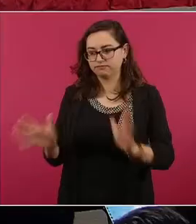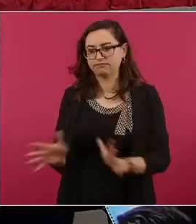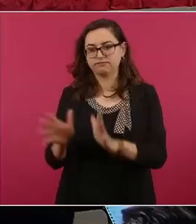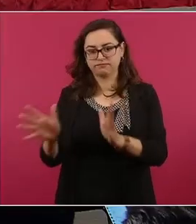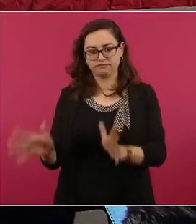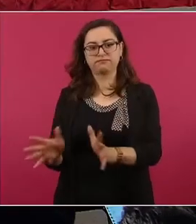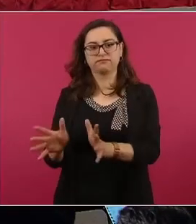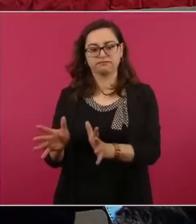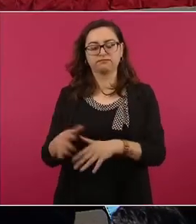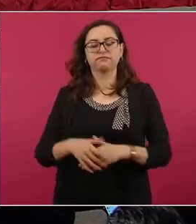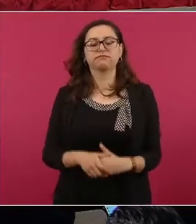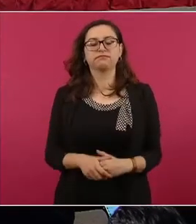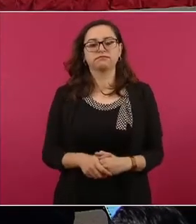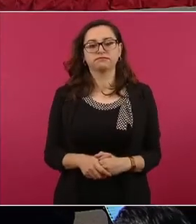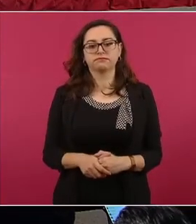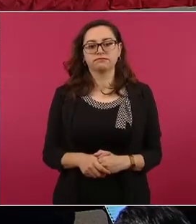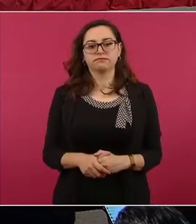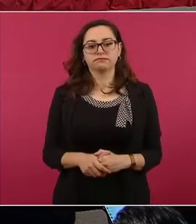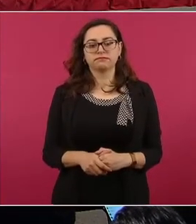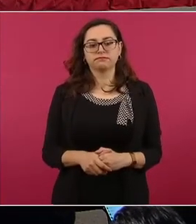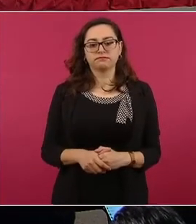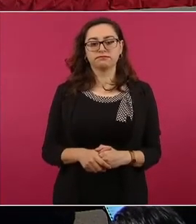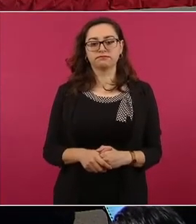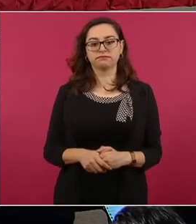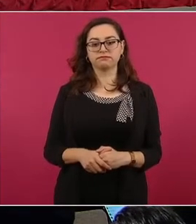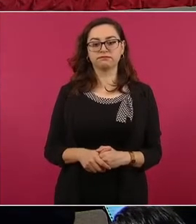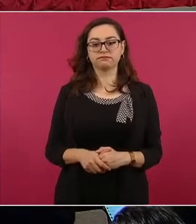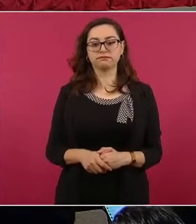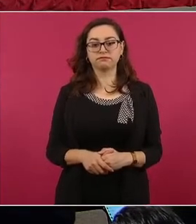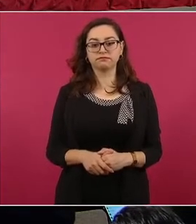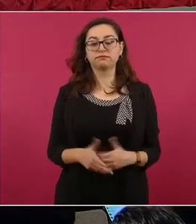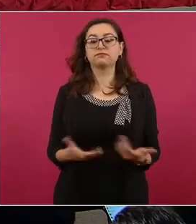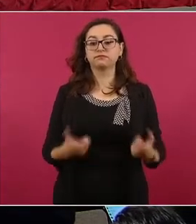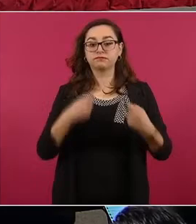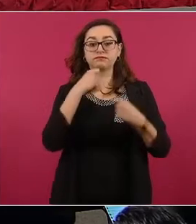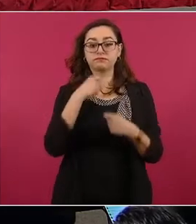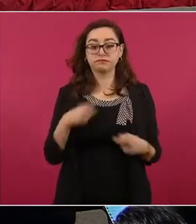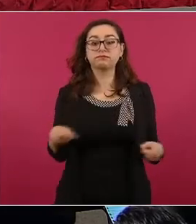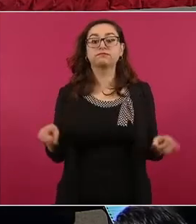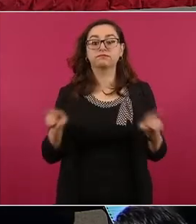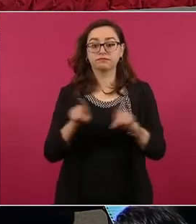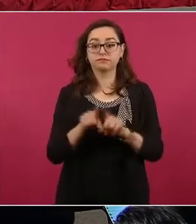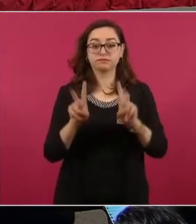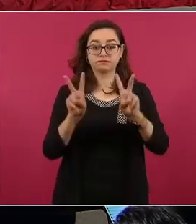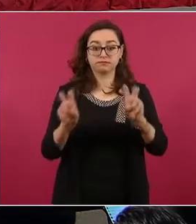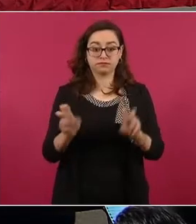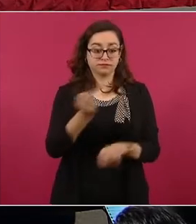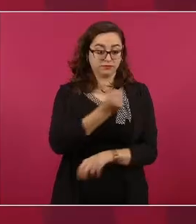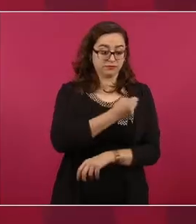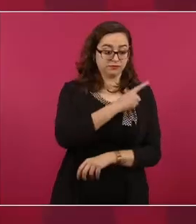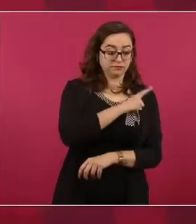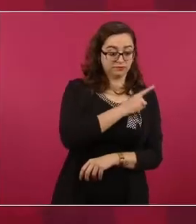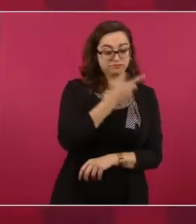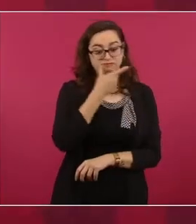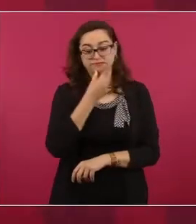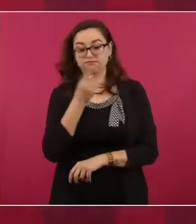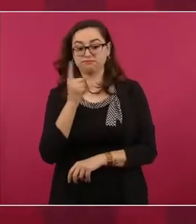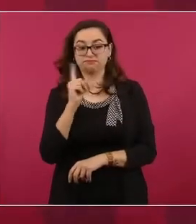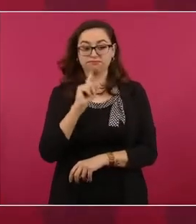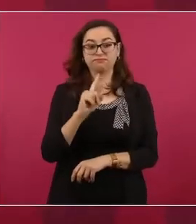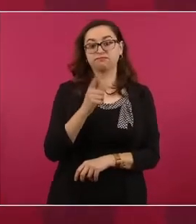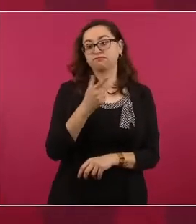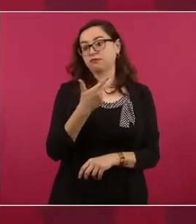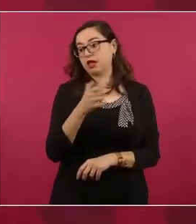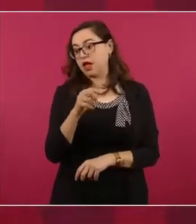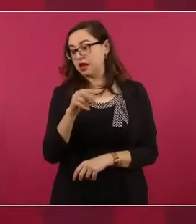muy extensa. También eliminar con ello brechas sociales, tanto de salud como de género, y la